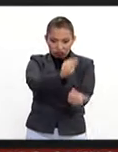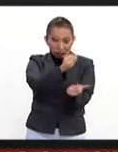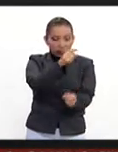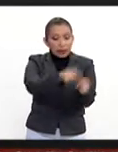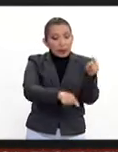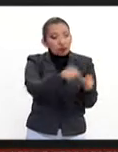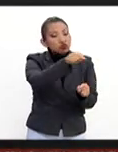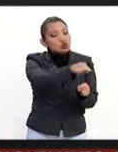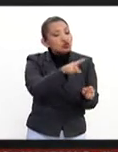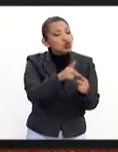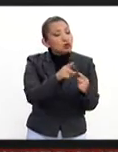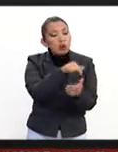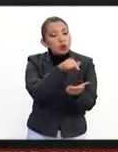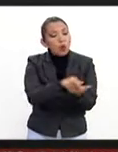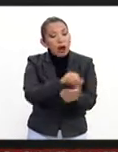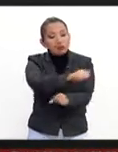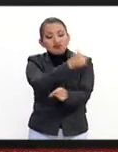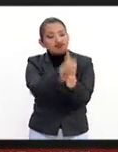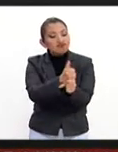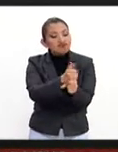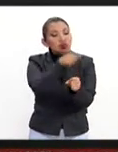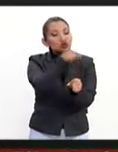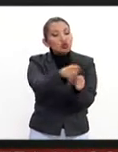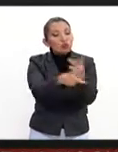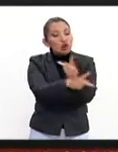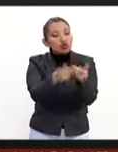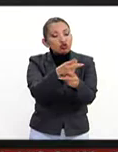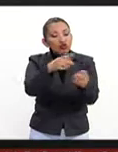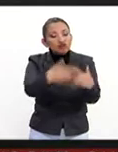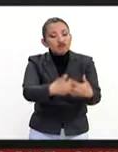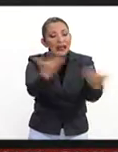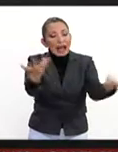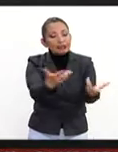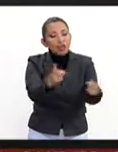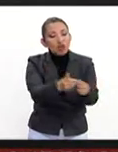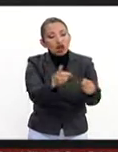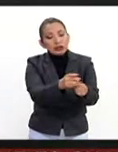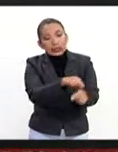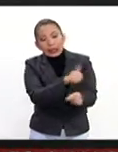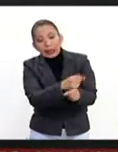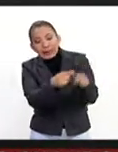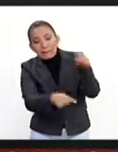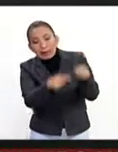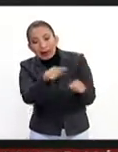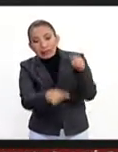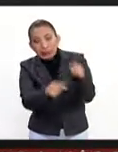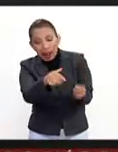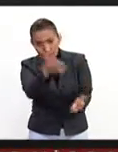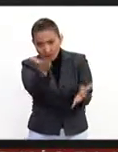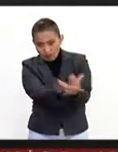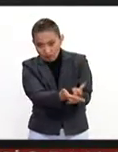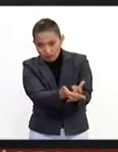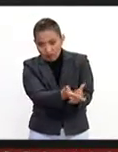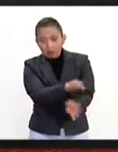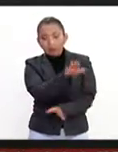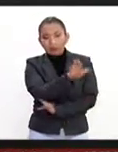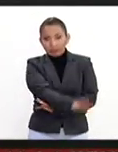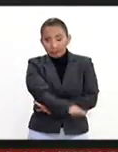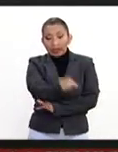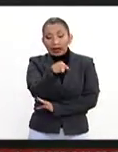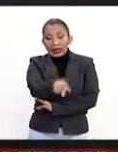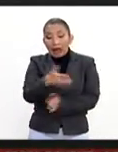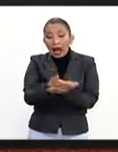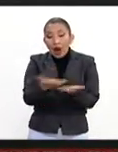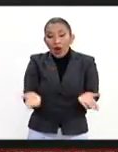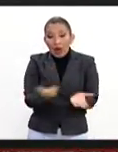según dónde está su sede, según dónde producen, según dónde está registrada la propiedad intelectual, etc. En este caso, se va a